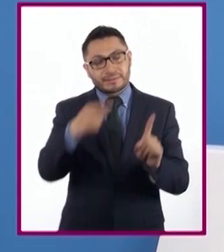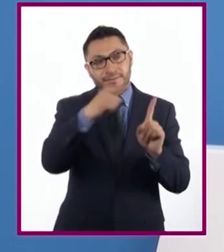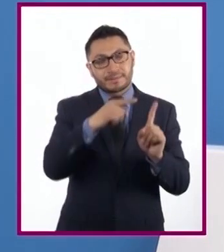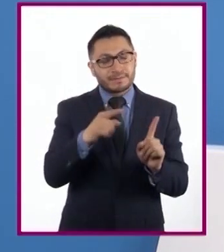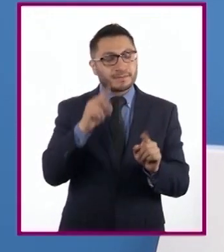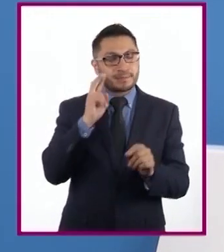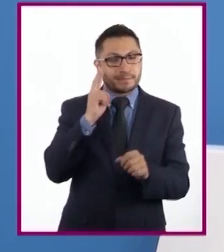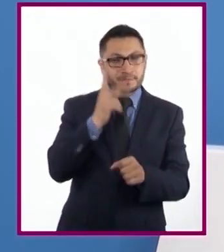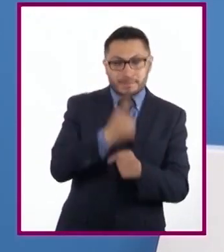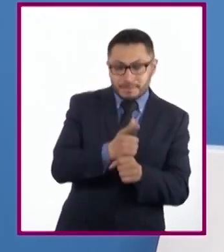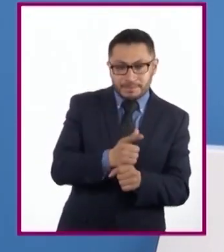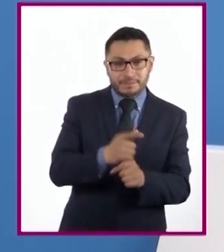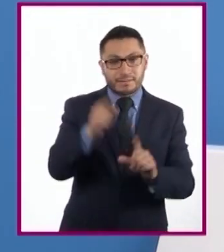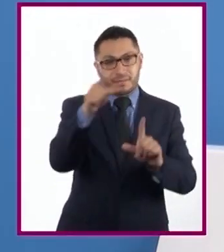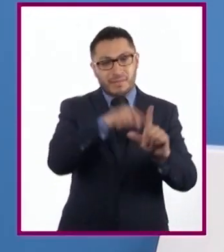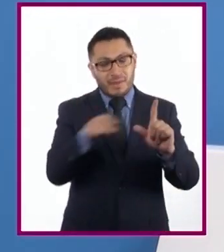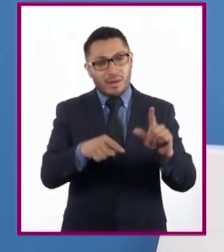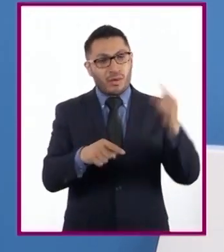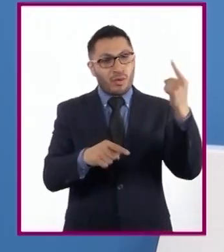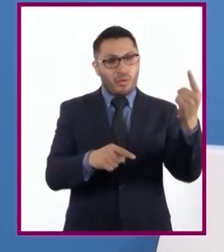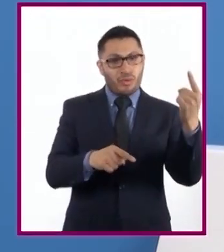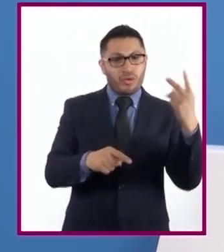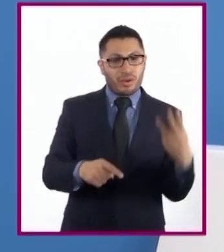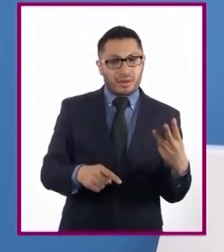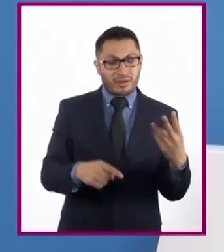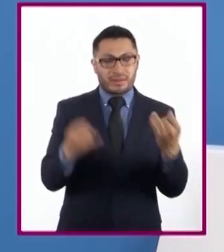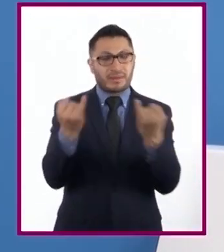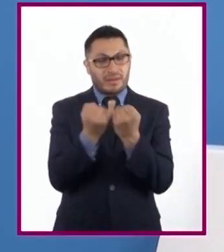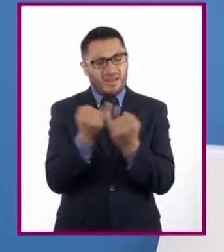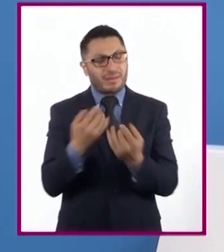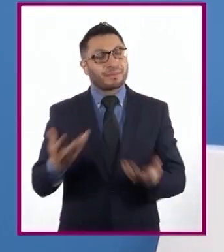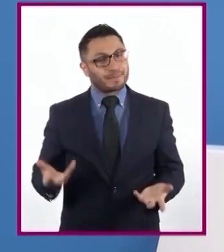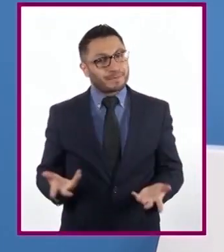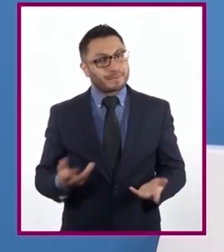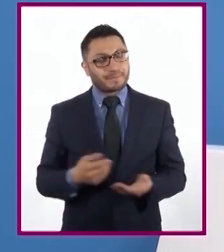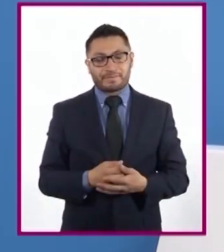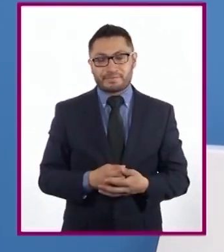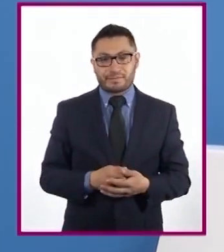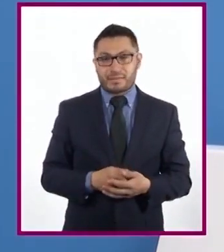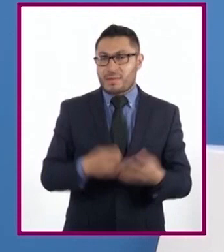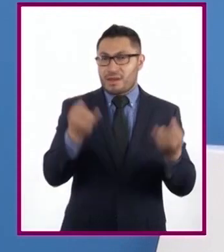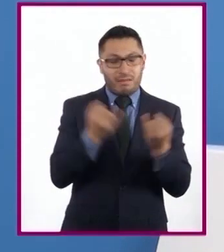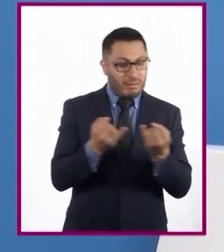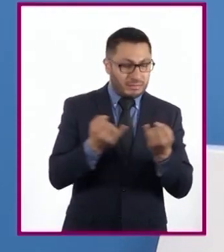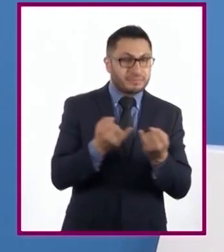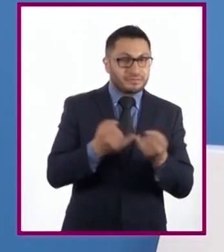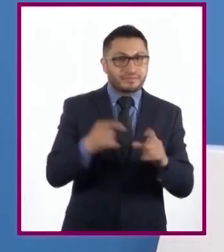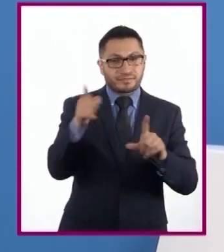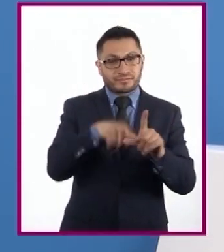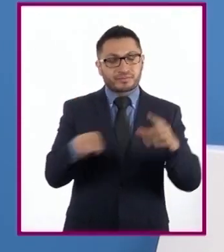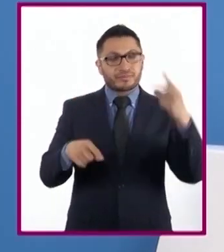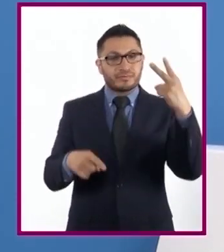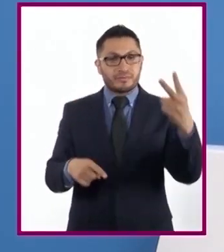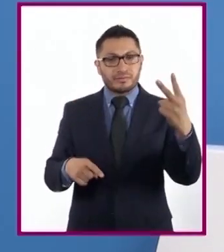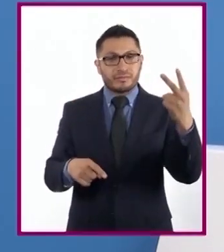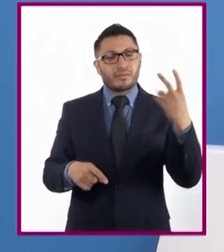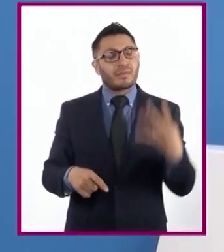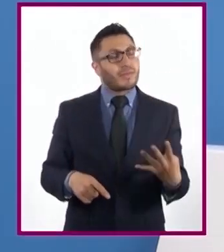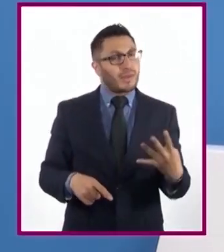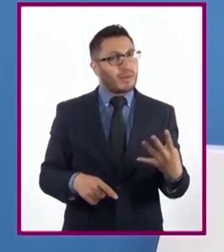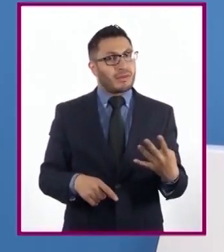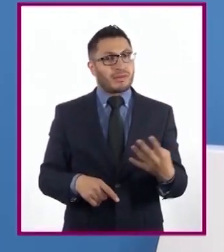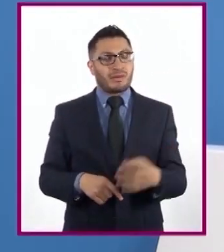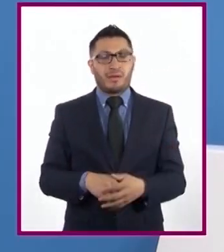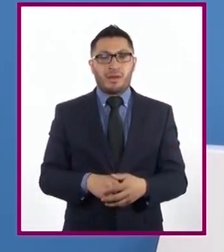observar que el ángulo 1 y el ángulo 3 miden lo mismo? De igual manera, el ángulo 2 y el ángulo